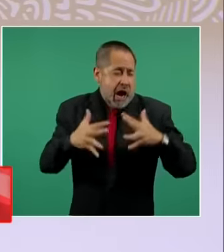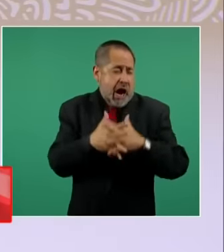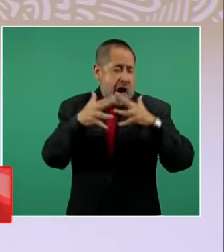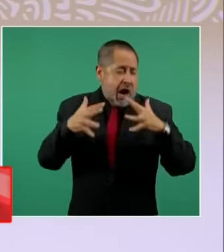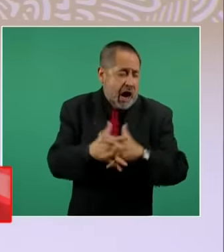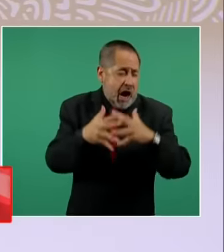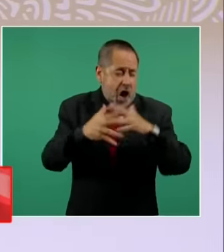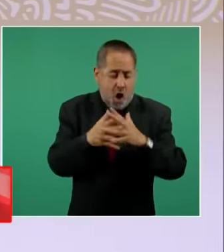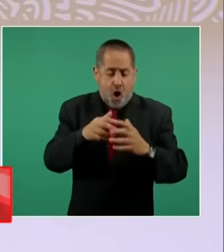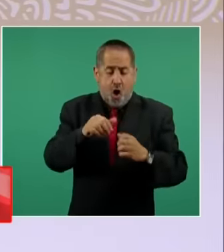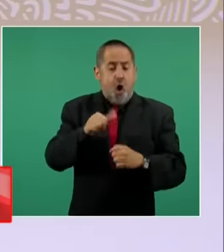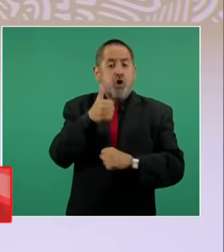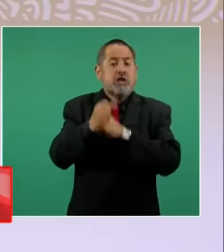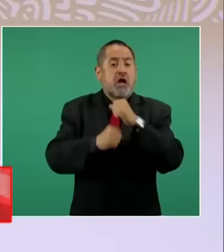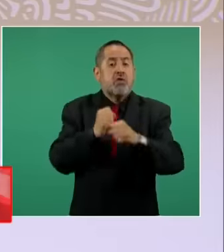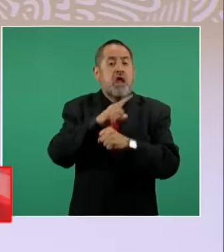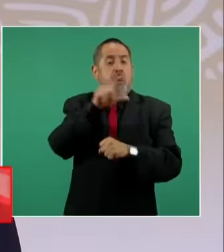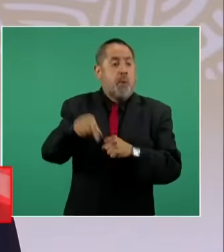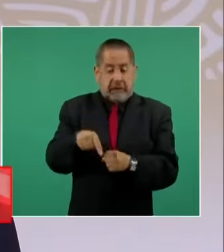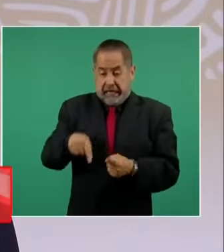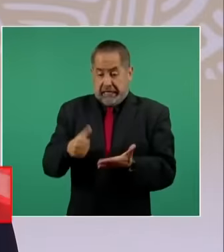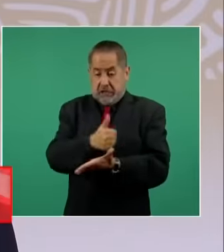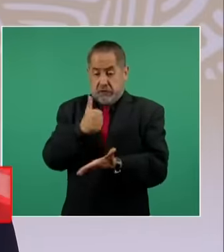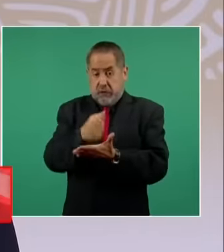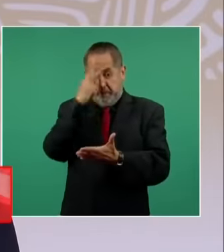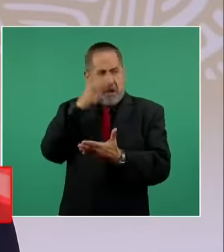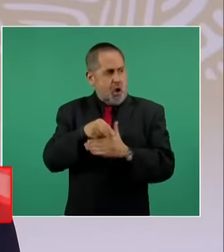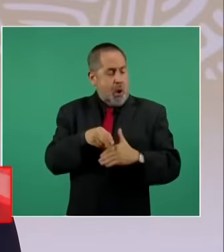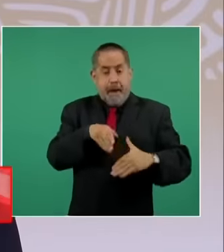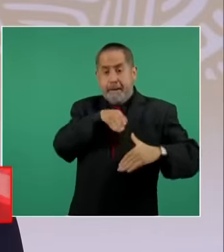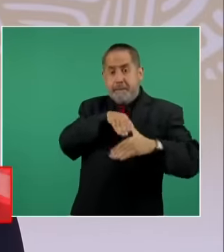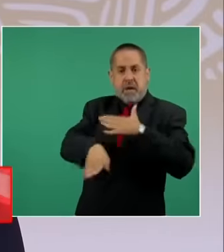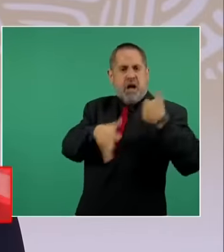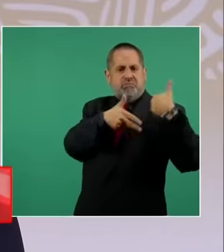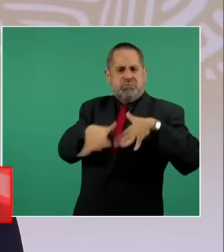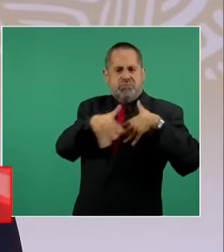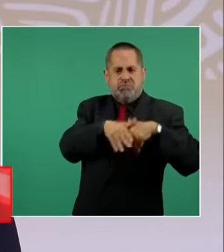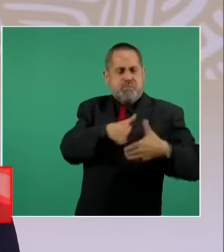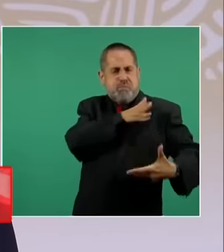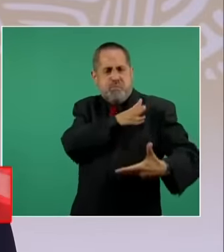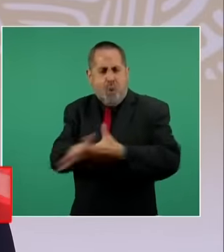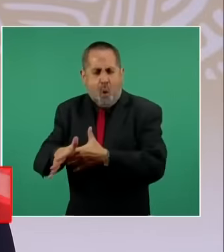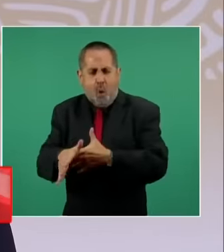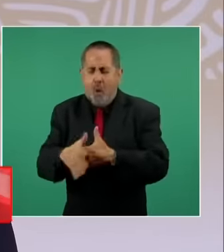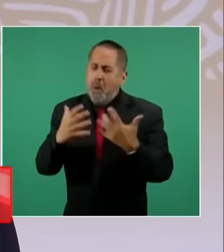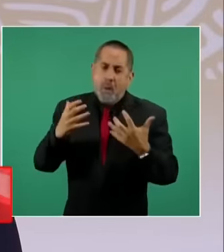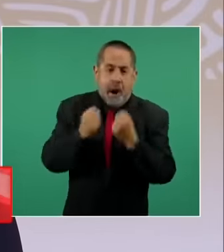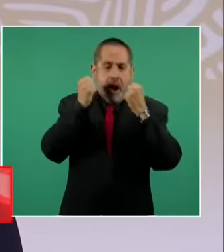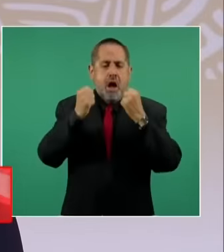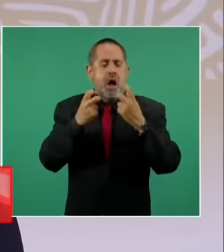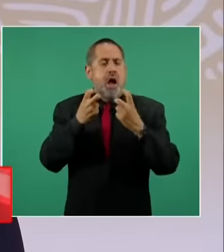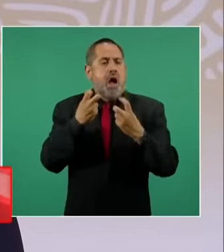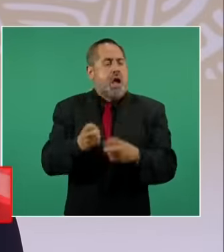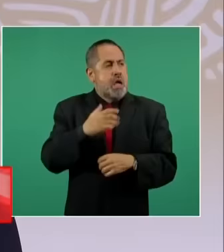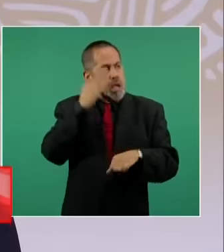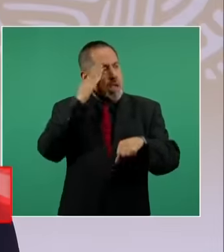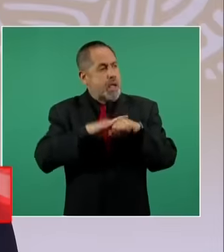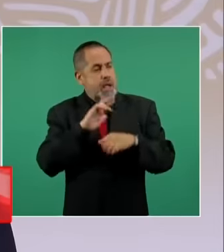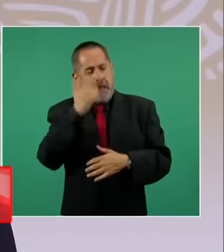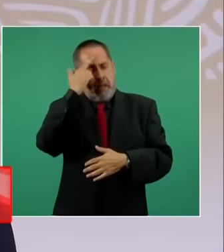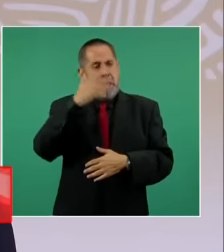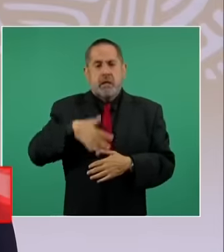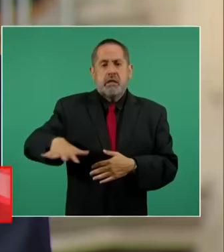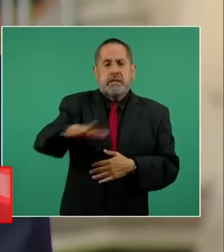entrada del ejército trigarante en la Ciudad de México, tuvo un notorio componente de reivindicaciones sociales e